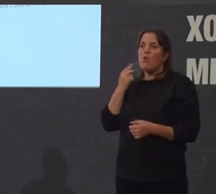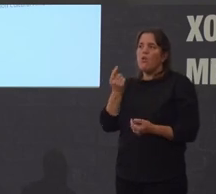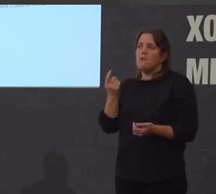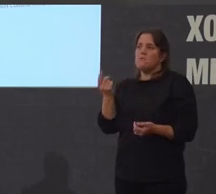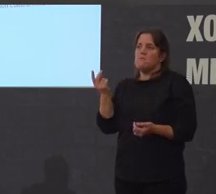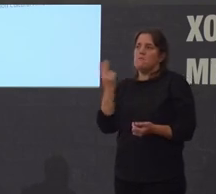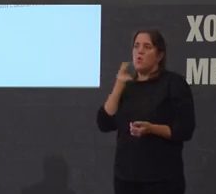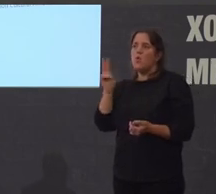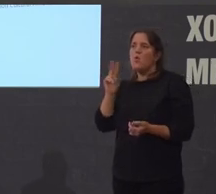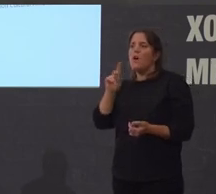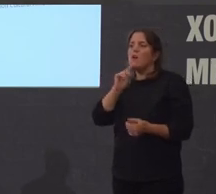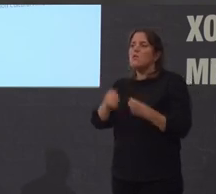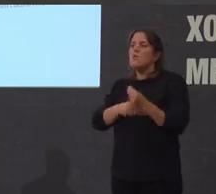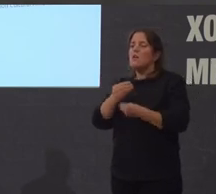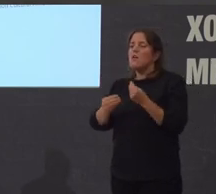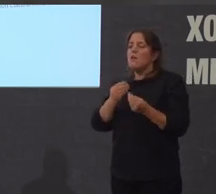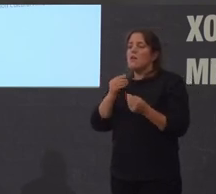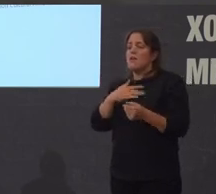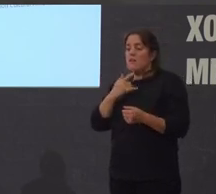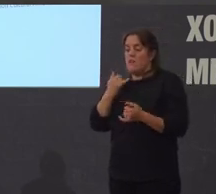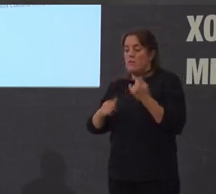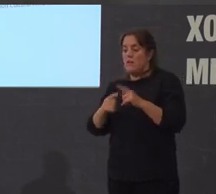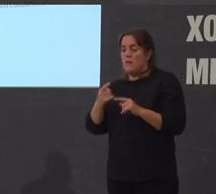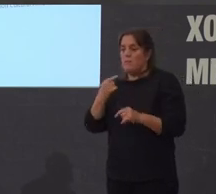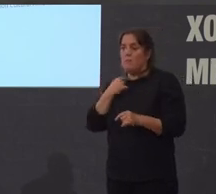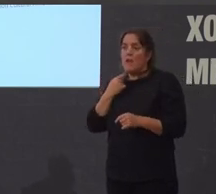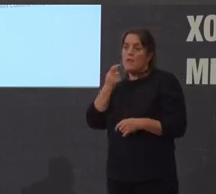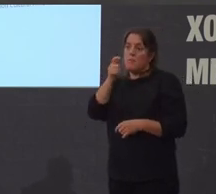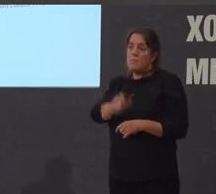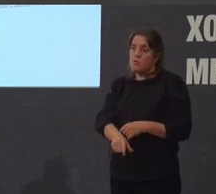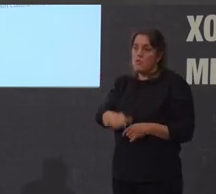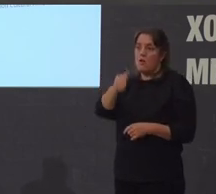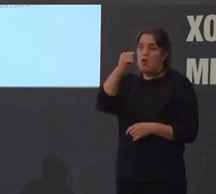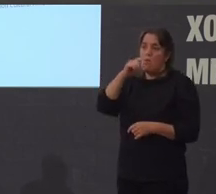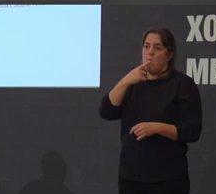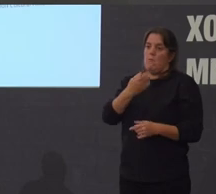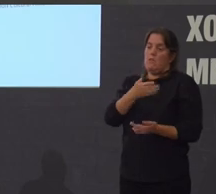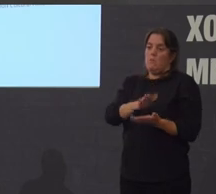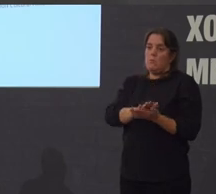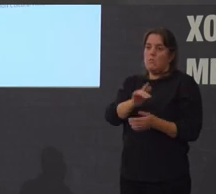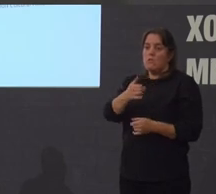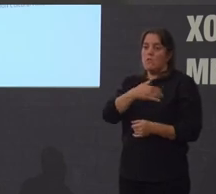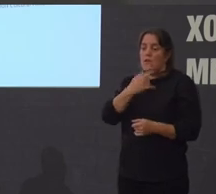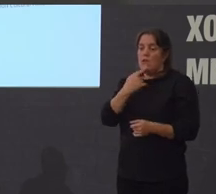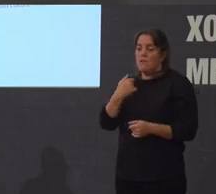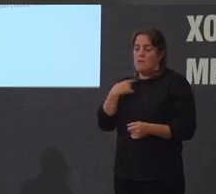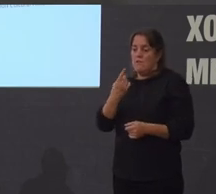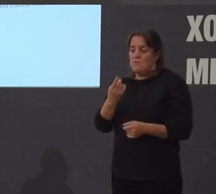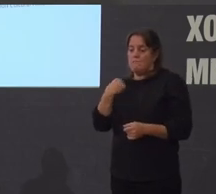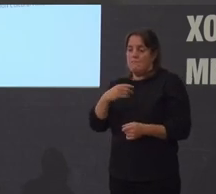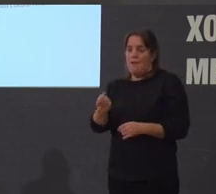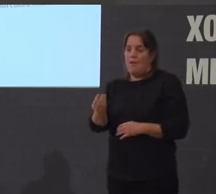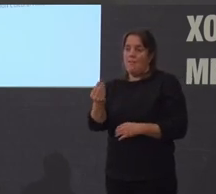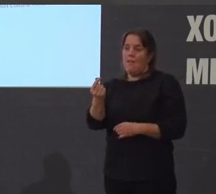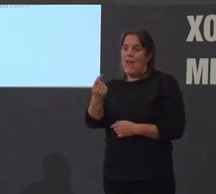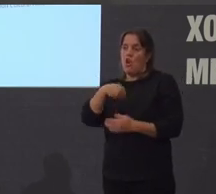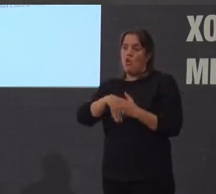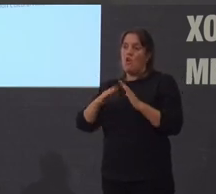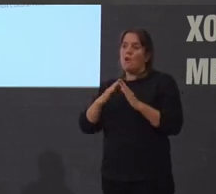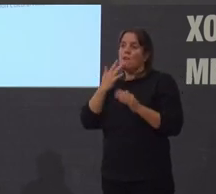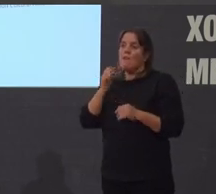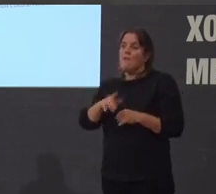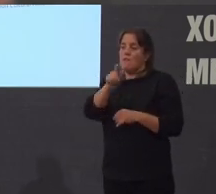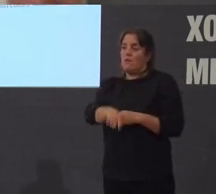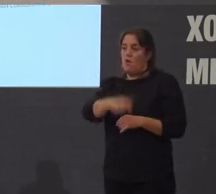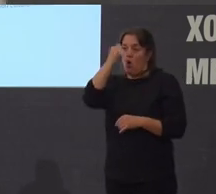aparte de perder o principal sostén la familia porque en la que la época era hombre normalmente que traía el dinero a casa pues tenían que